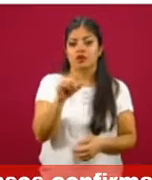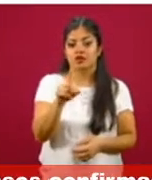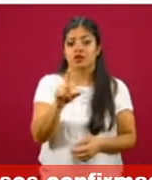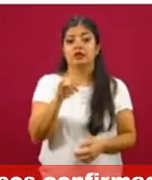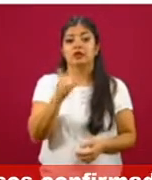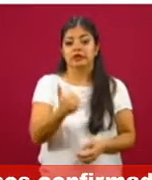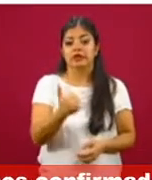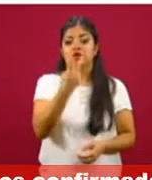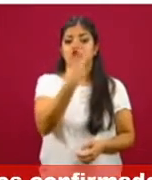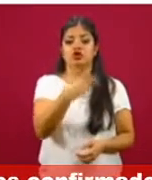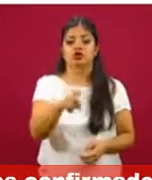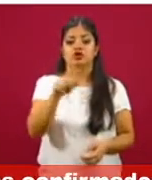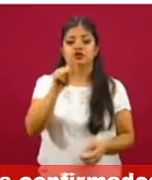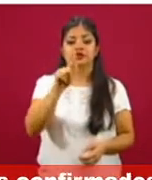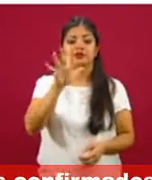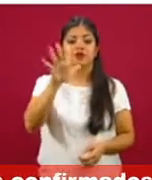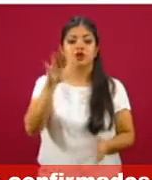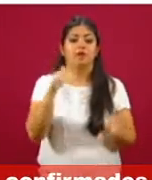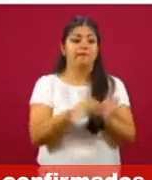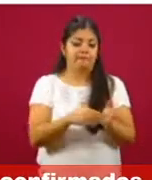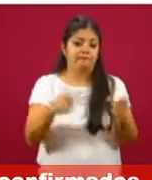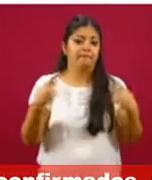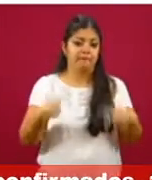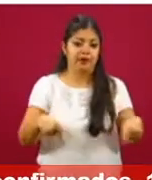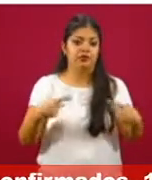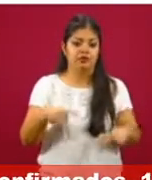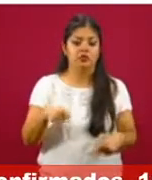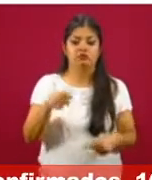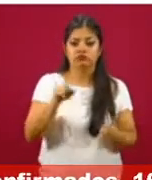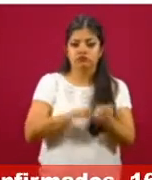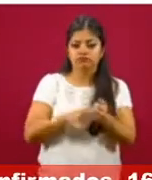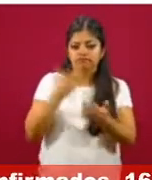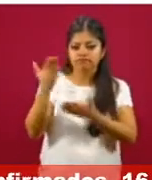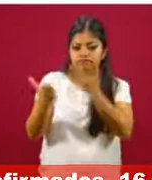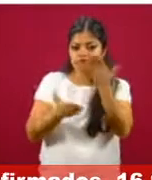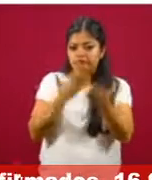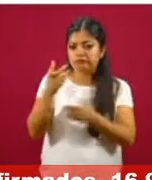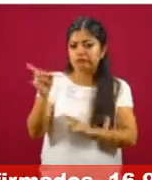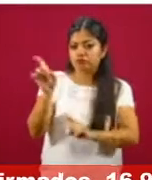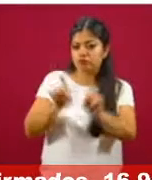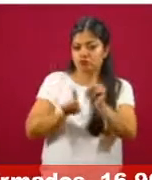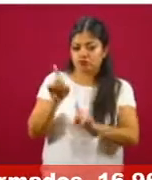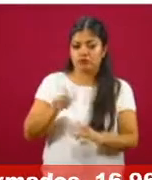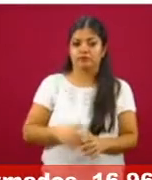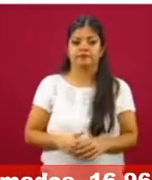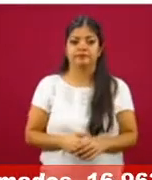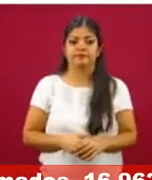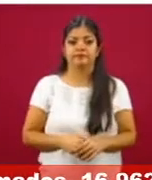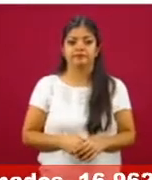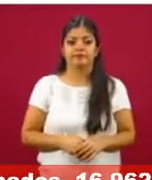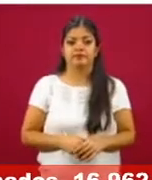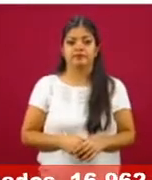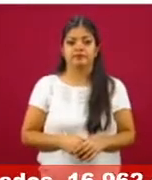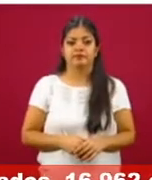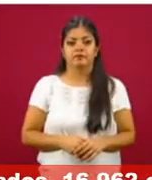y 275 mil personas prácticamente han sido estudiadas como casos sospechosos. La siguiente.